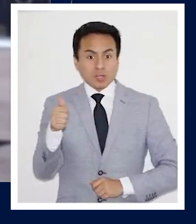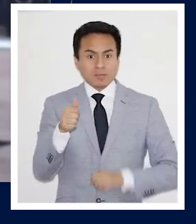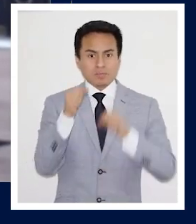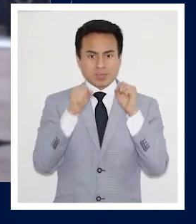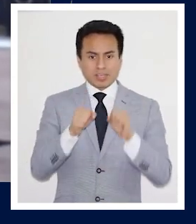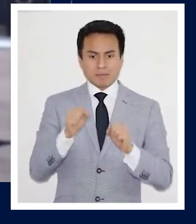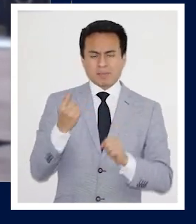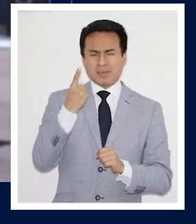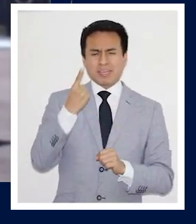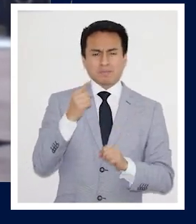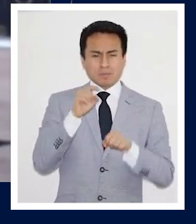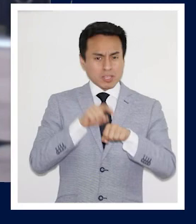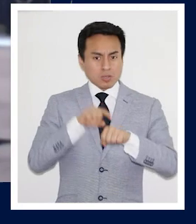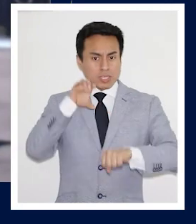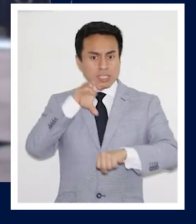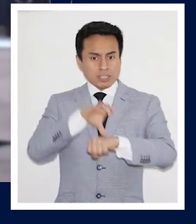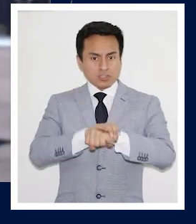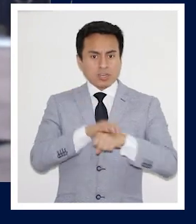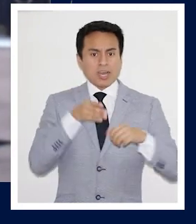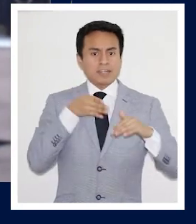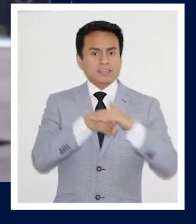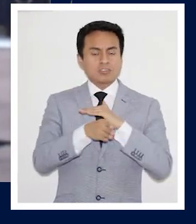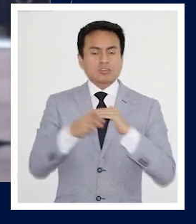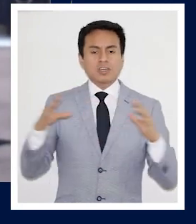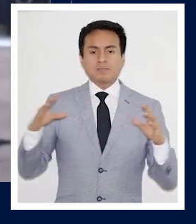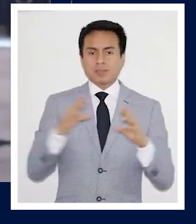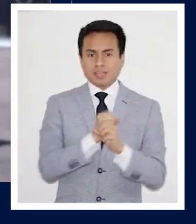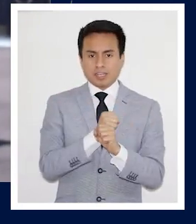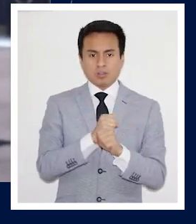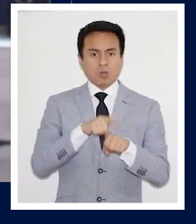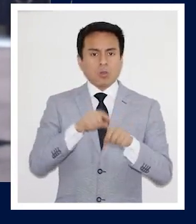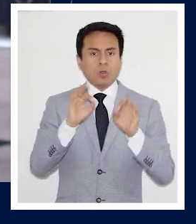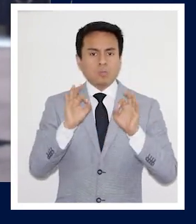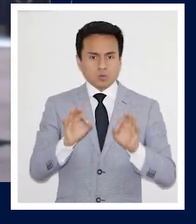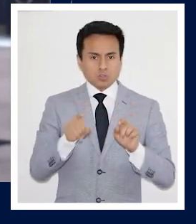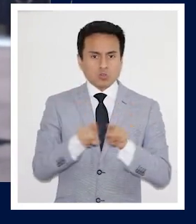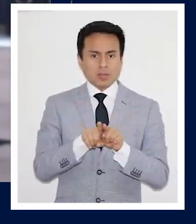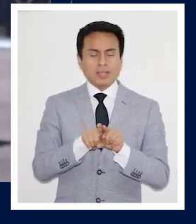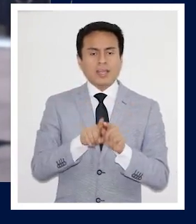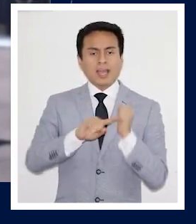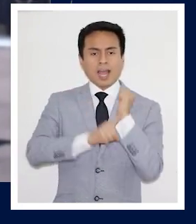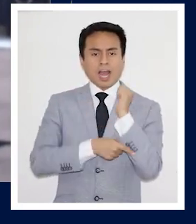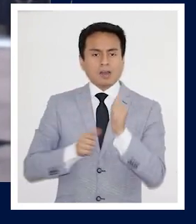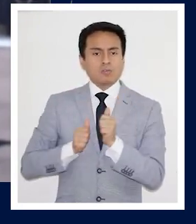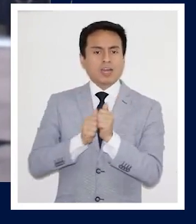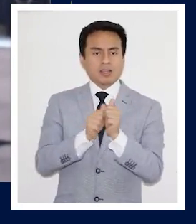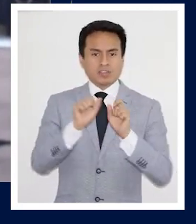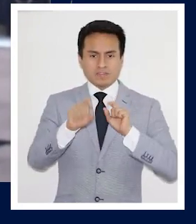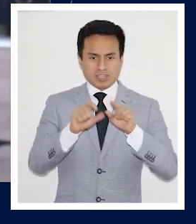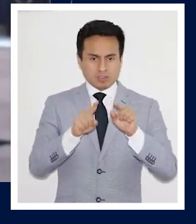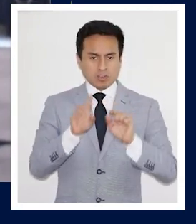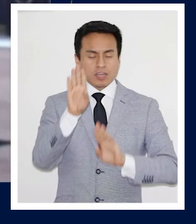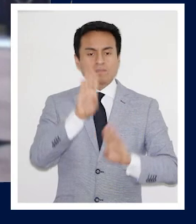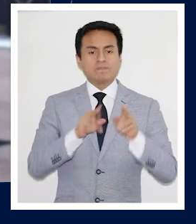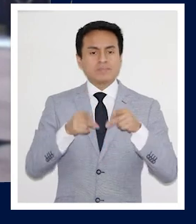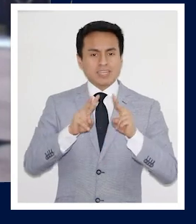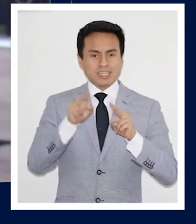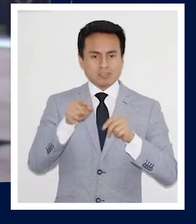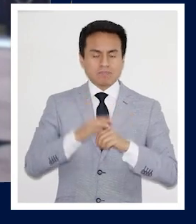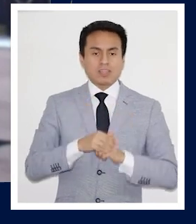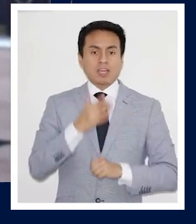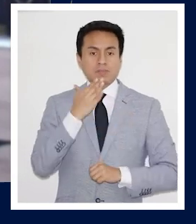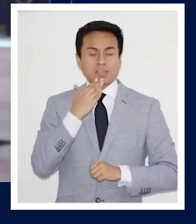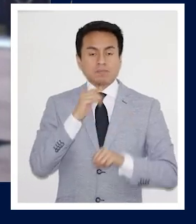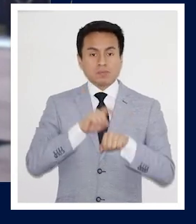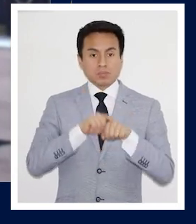toda persona, desde el primer momento de su detención, tenga acceso inmediato u oportuno a un abogado o abogada defensor que resguarde